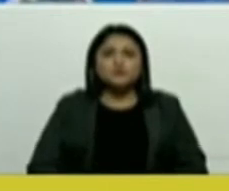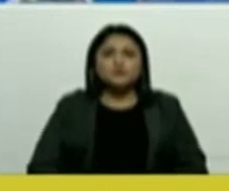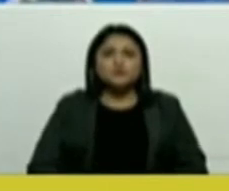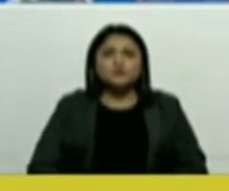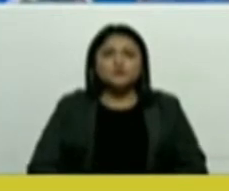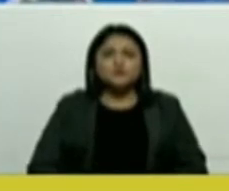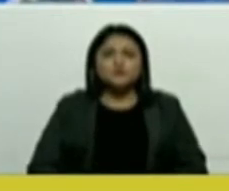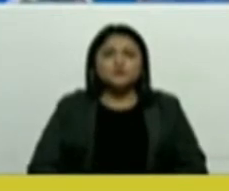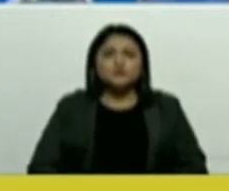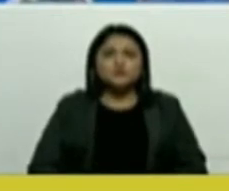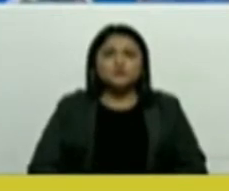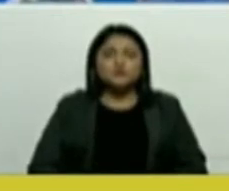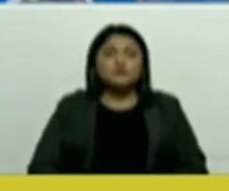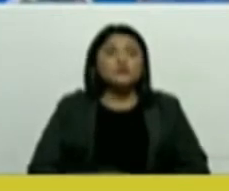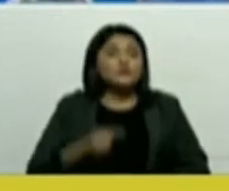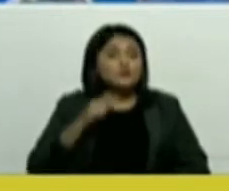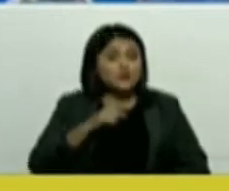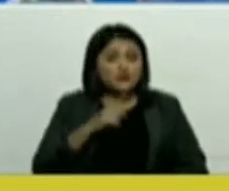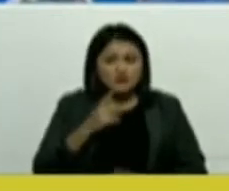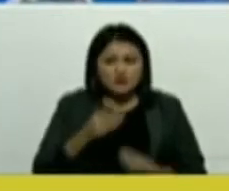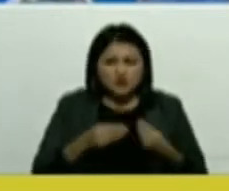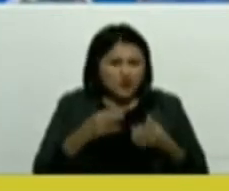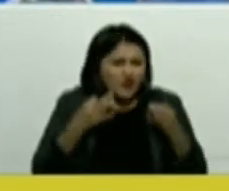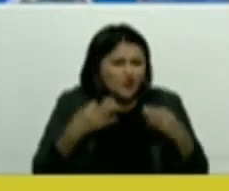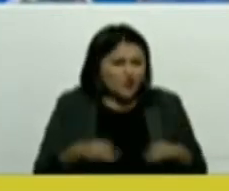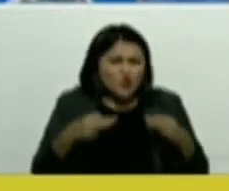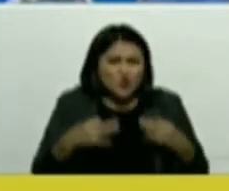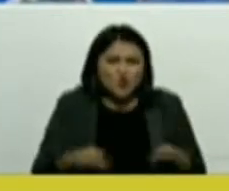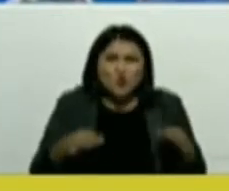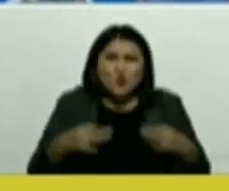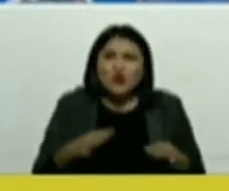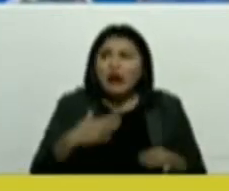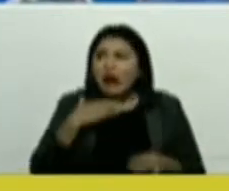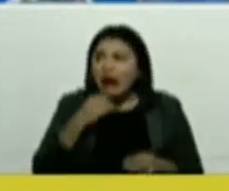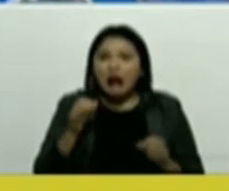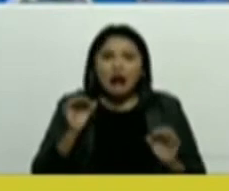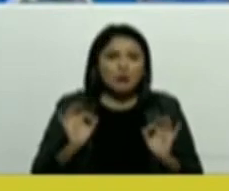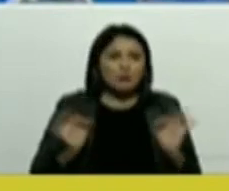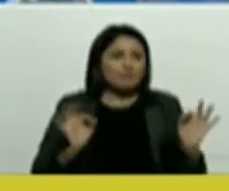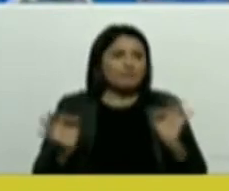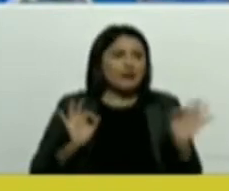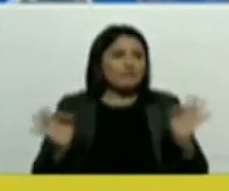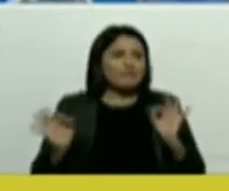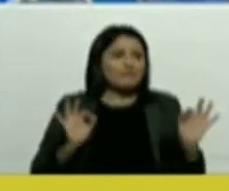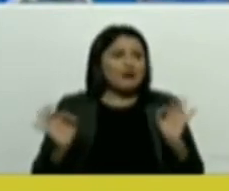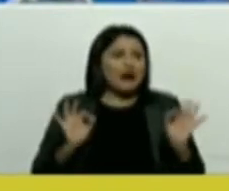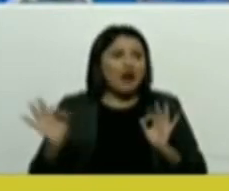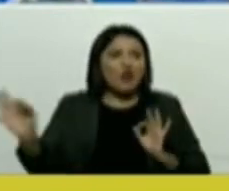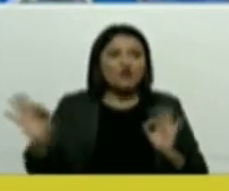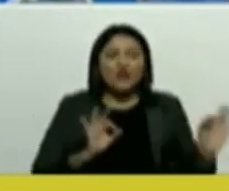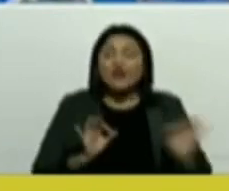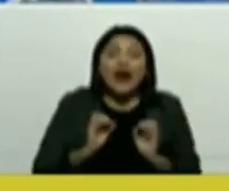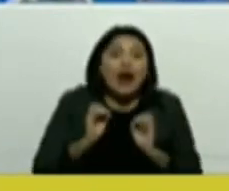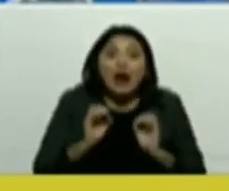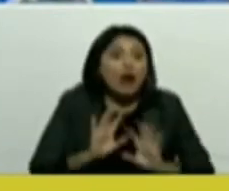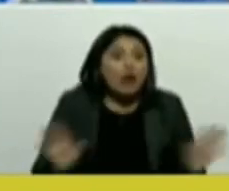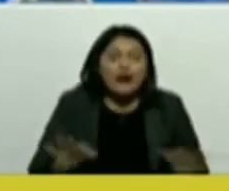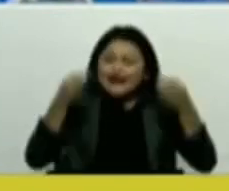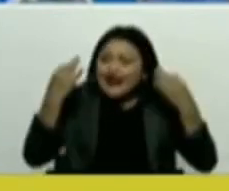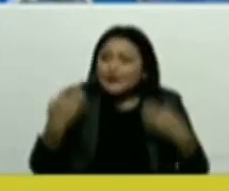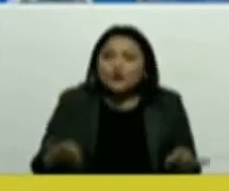fake. Y lo hizo con total naturalidad. No había nada fingido en ese amor de